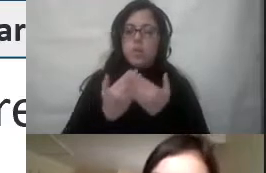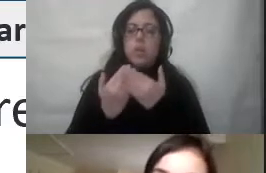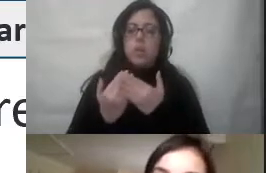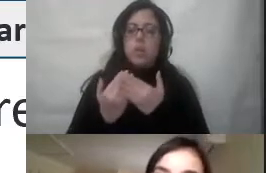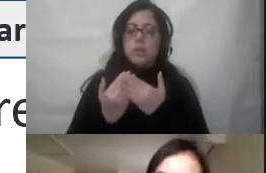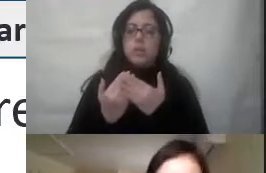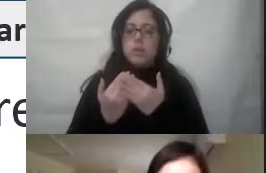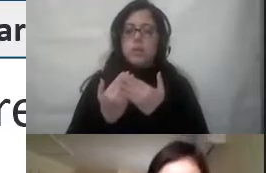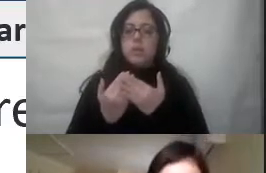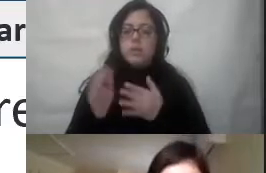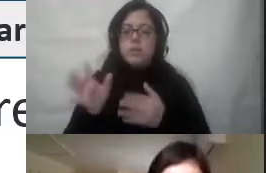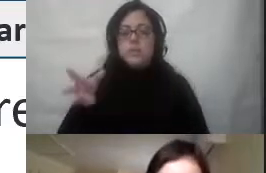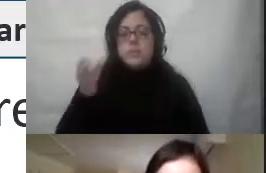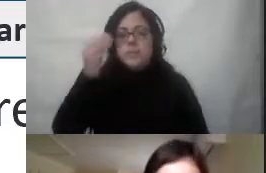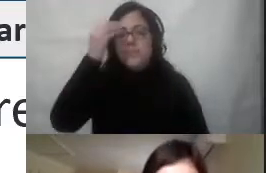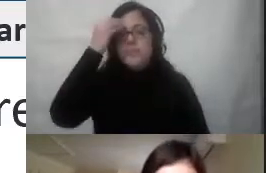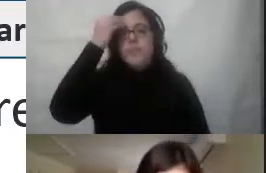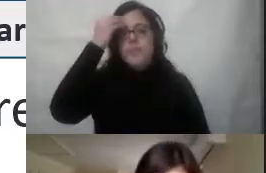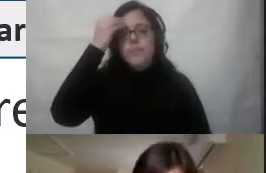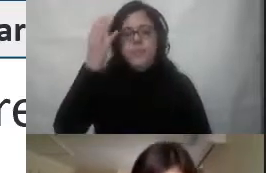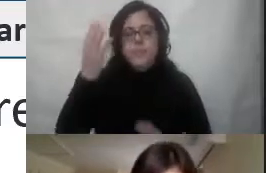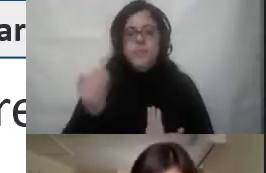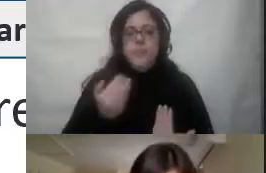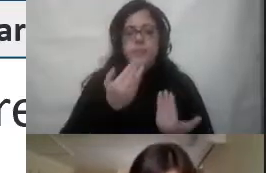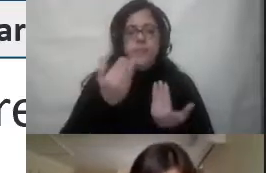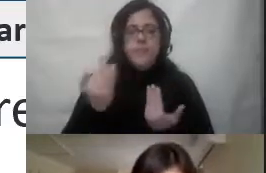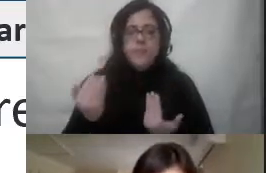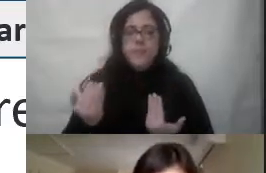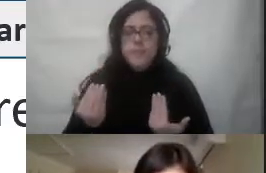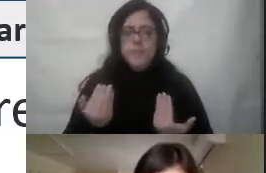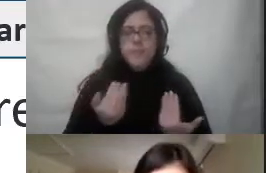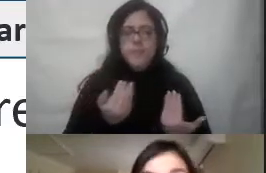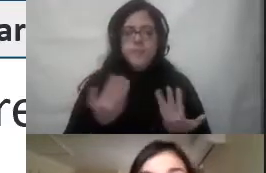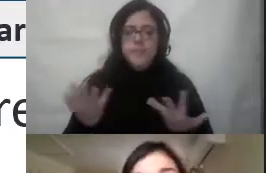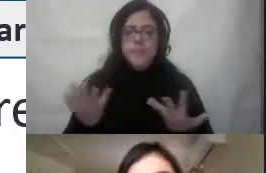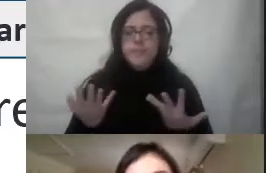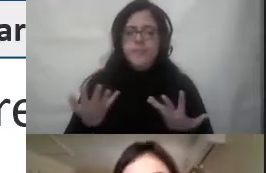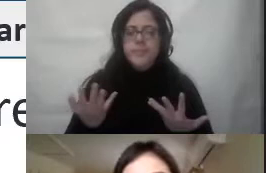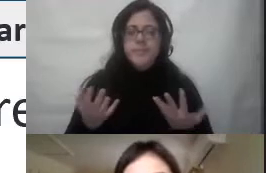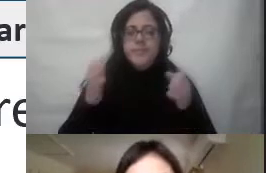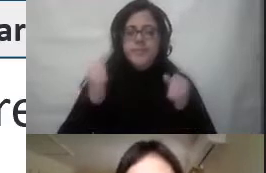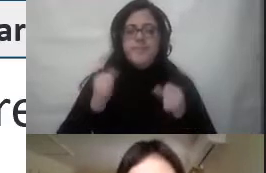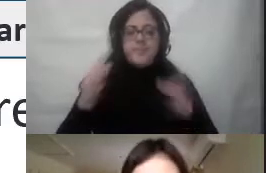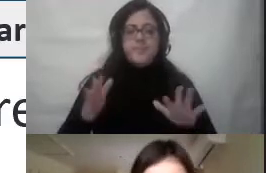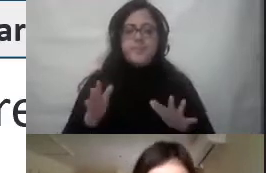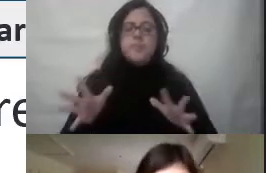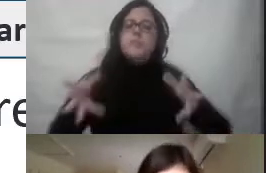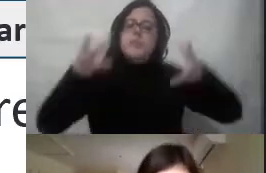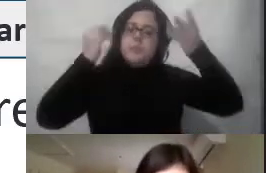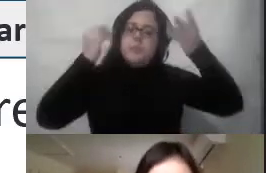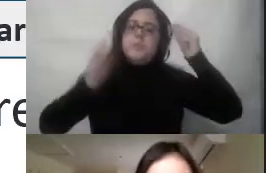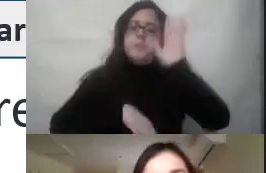conocimiento necesario, que ellos desarrollen habilidades necesarias para introducir nuevos conocimientos. Es decir, en esta